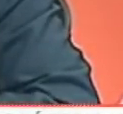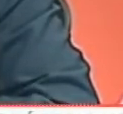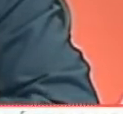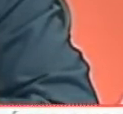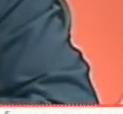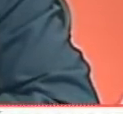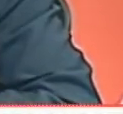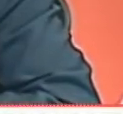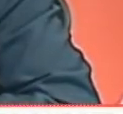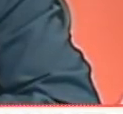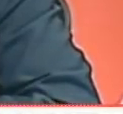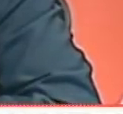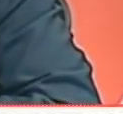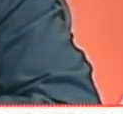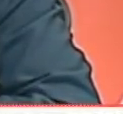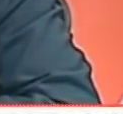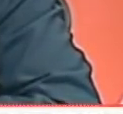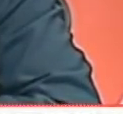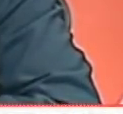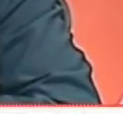hemos recuperado